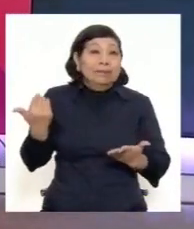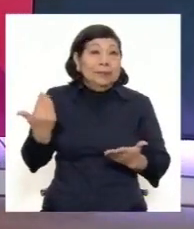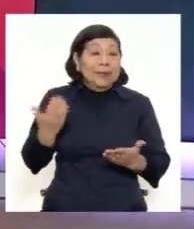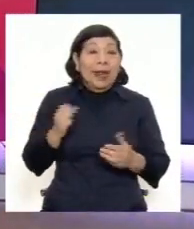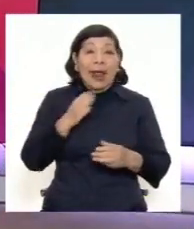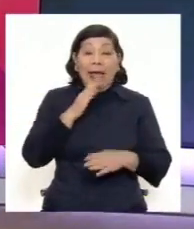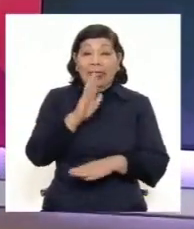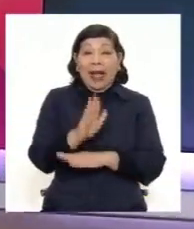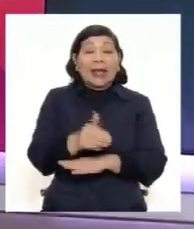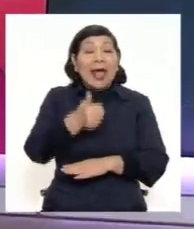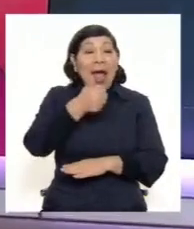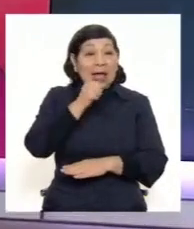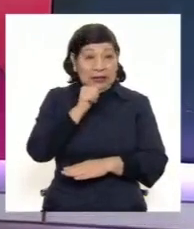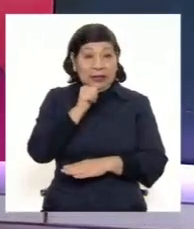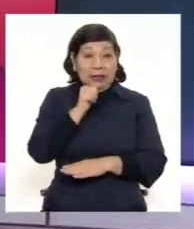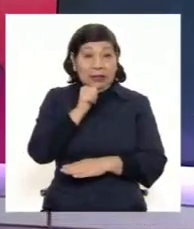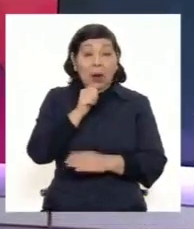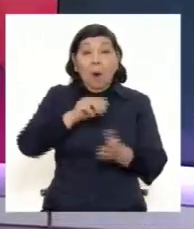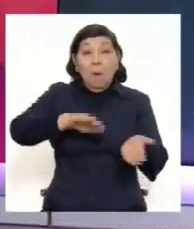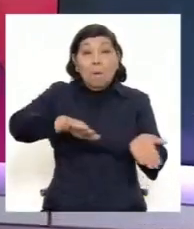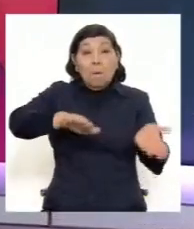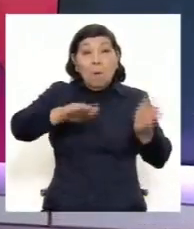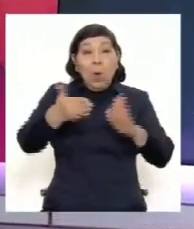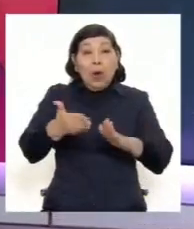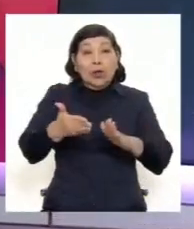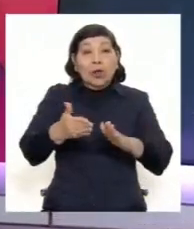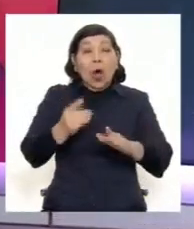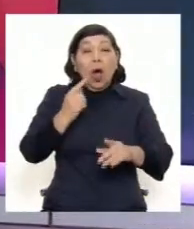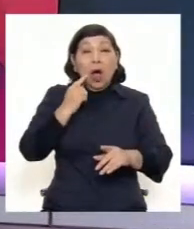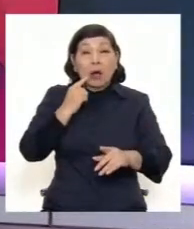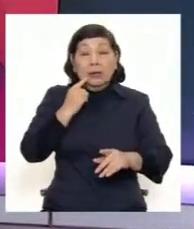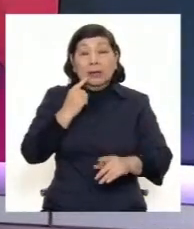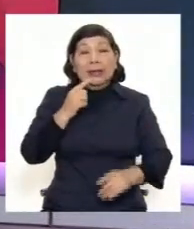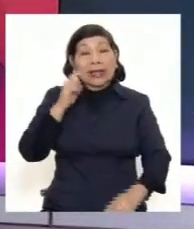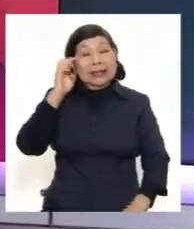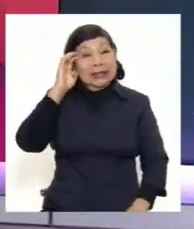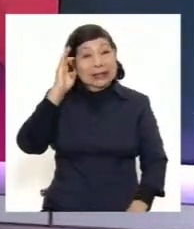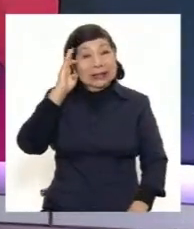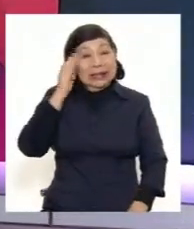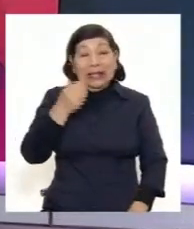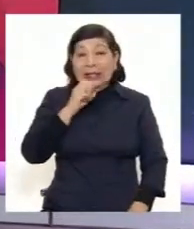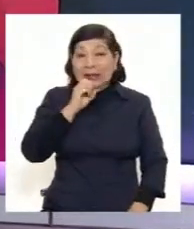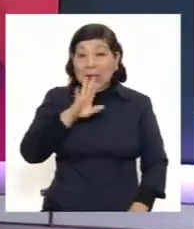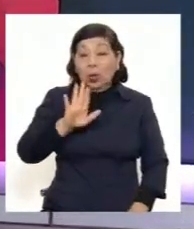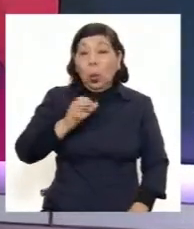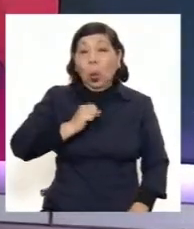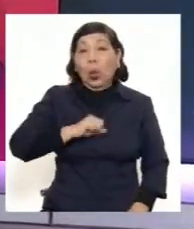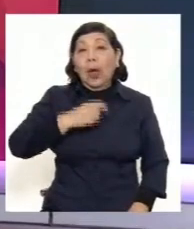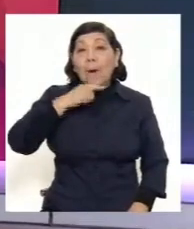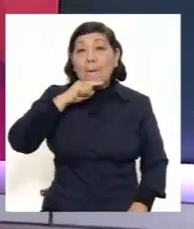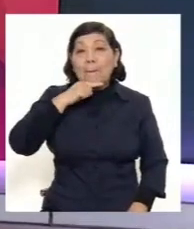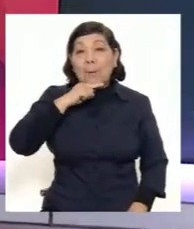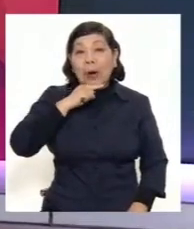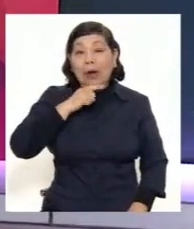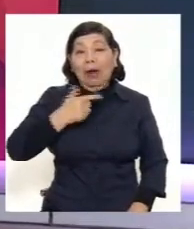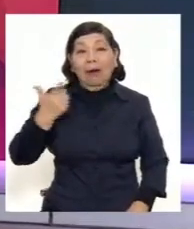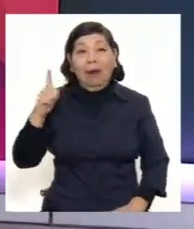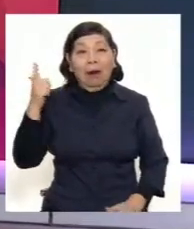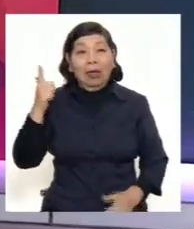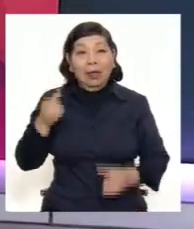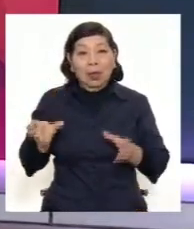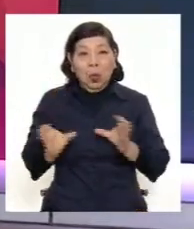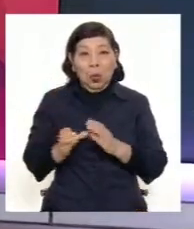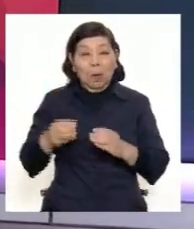la tarde de ayer. La noticia del fallecimiento de Alberto Fujimori, que fue dada a conocer por su hija, lideresa de Fuerza Popular,